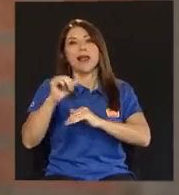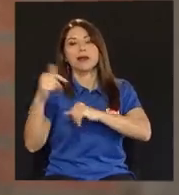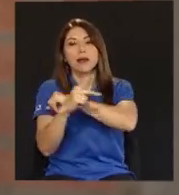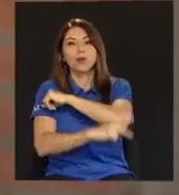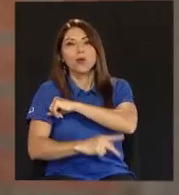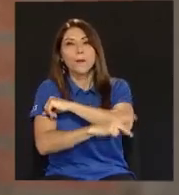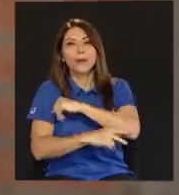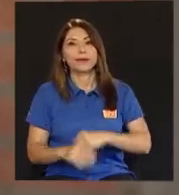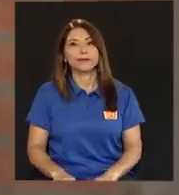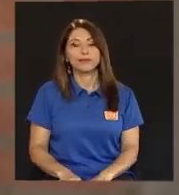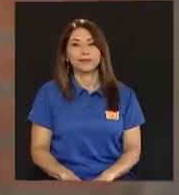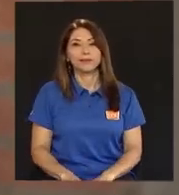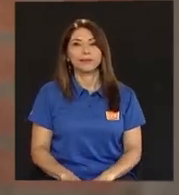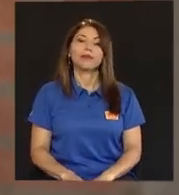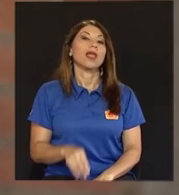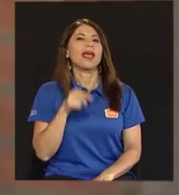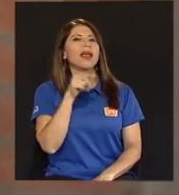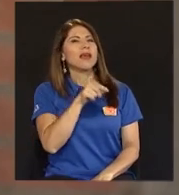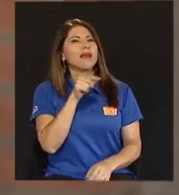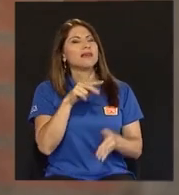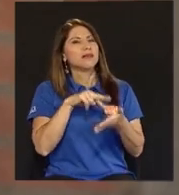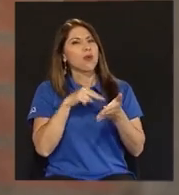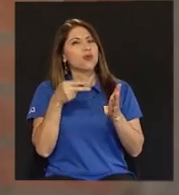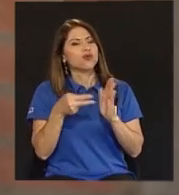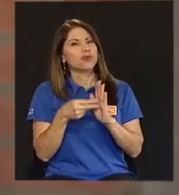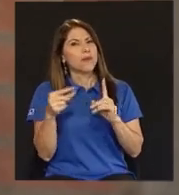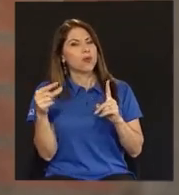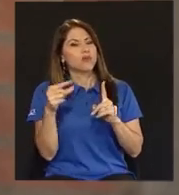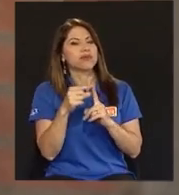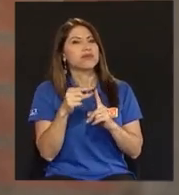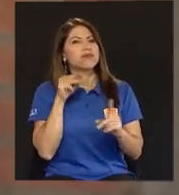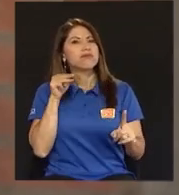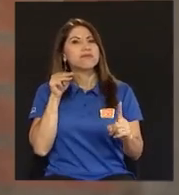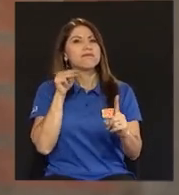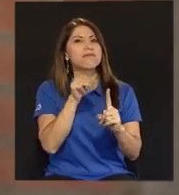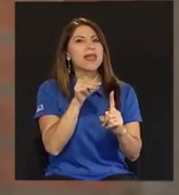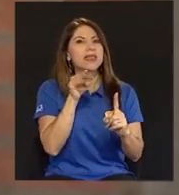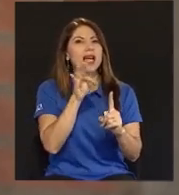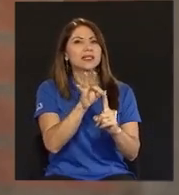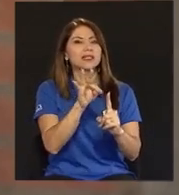¿Qué es este concepto de metas de inflación? Porque